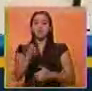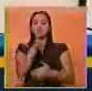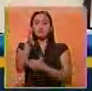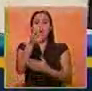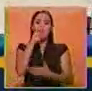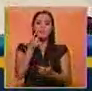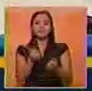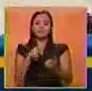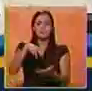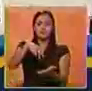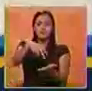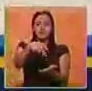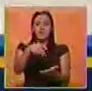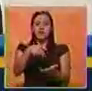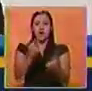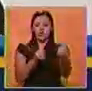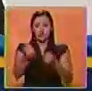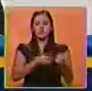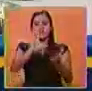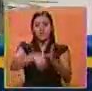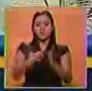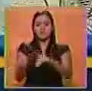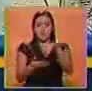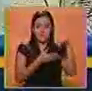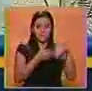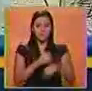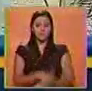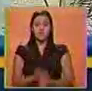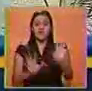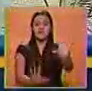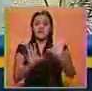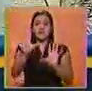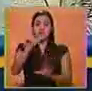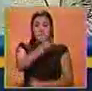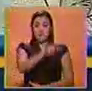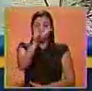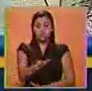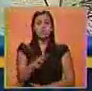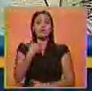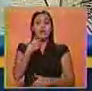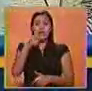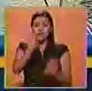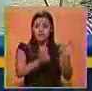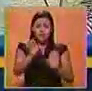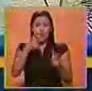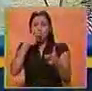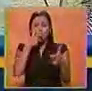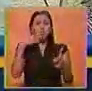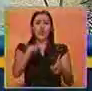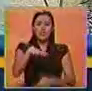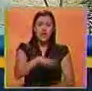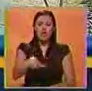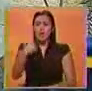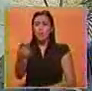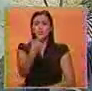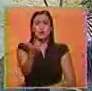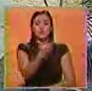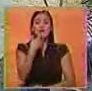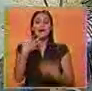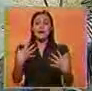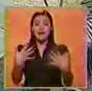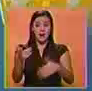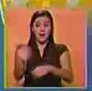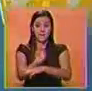Urdaneta, específicamente en el sector Los Bienes. Actualmente hay 15 funcionarios desplegados en esa área para así dar con el paradero pronto de este